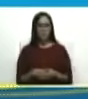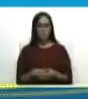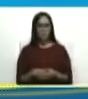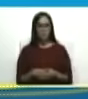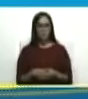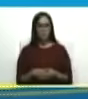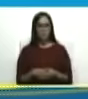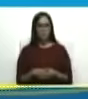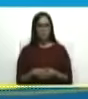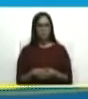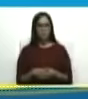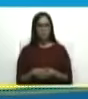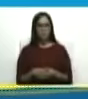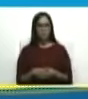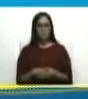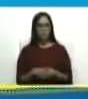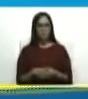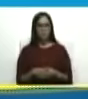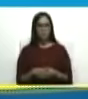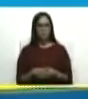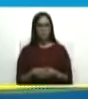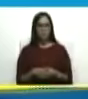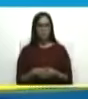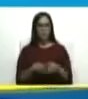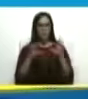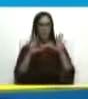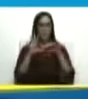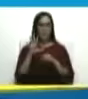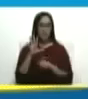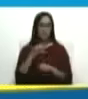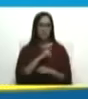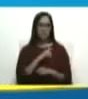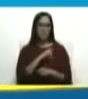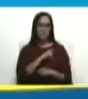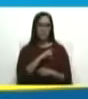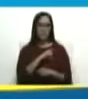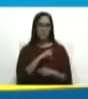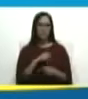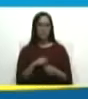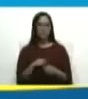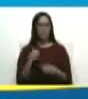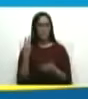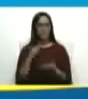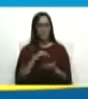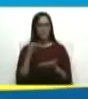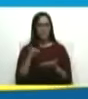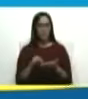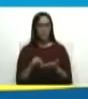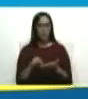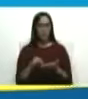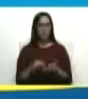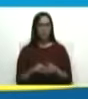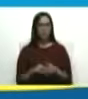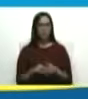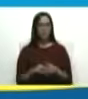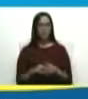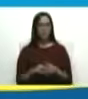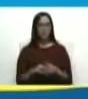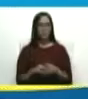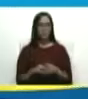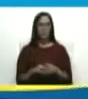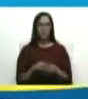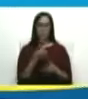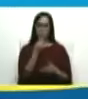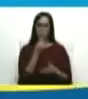Por eso, el 15 de enero, cuando estuve en la Asamblea Nacional, pude dar las buenas